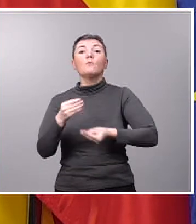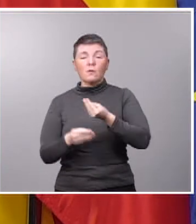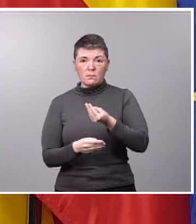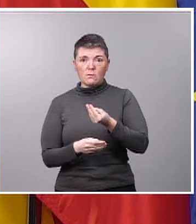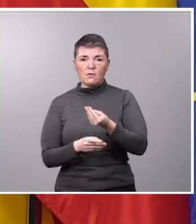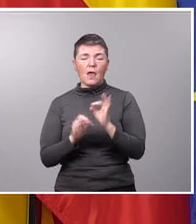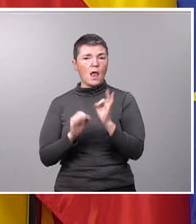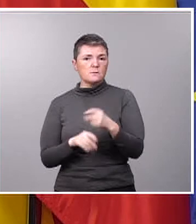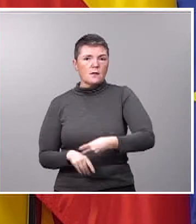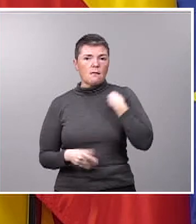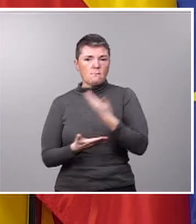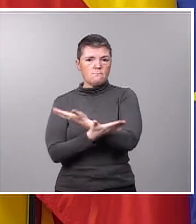generalizada en todos los sectores.